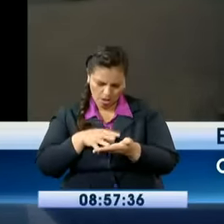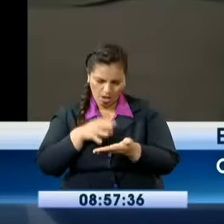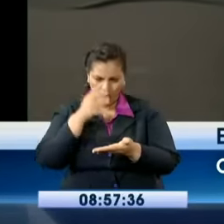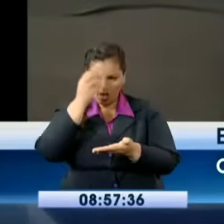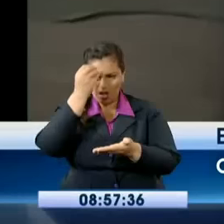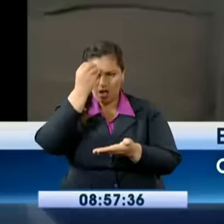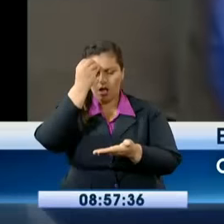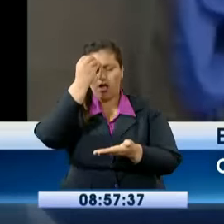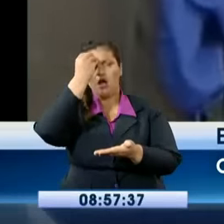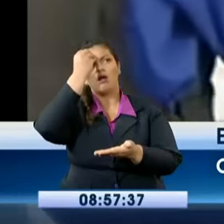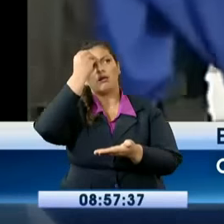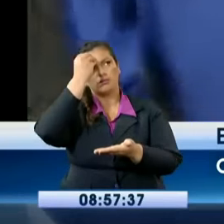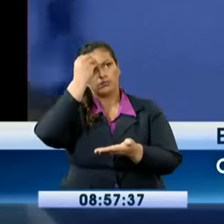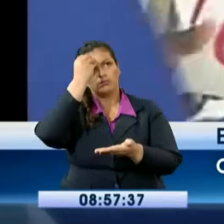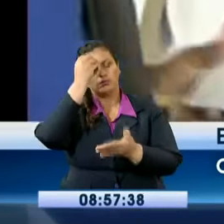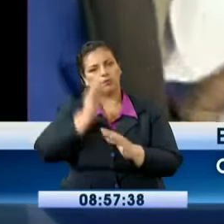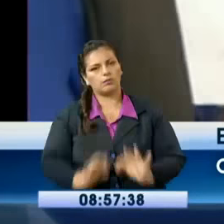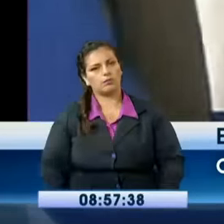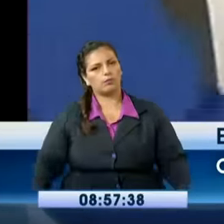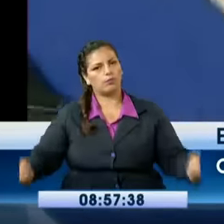para que las personas